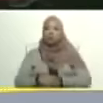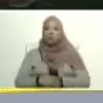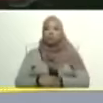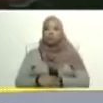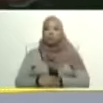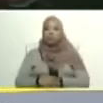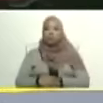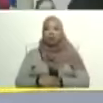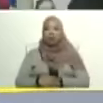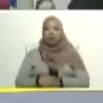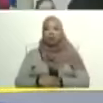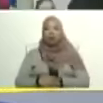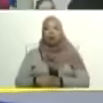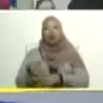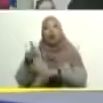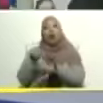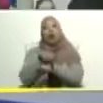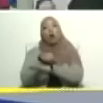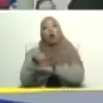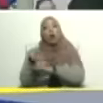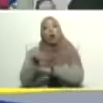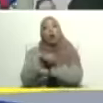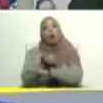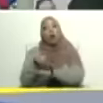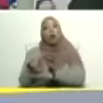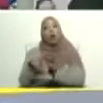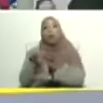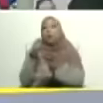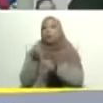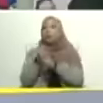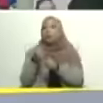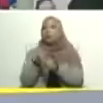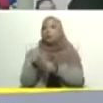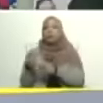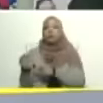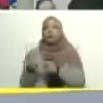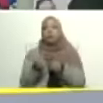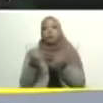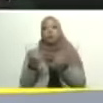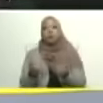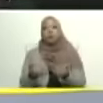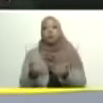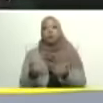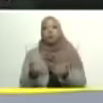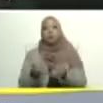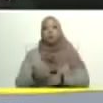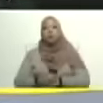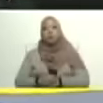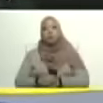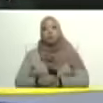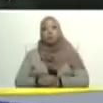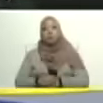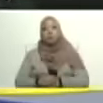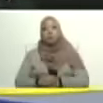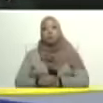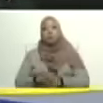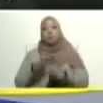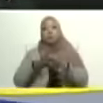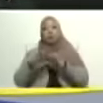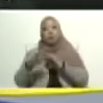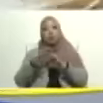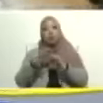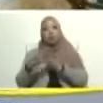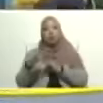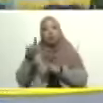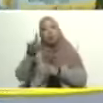Porque han sido los poetas. Aquí está uno de nuestros grandes poetas, Alfred Nazaret Ñañez, el ministro de Comunicación. Han sido